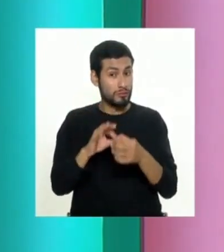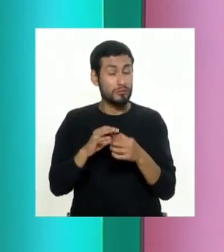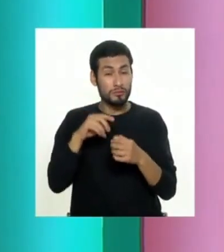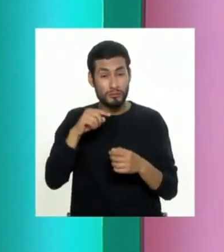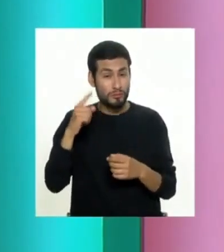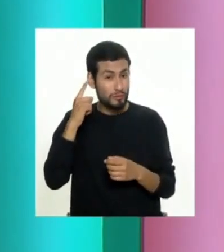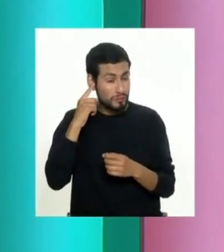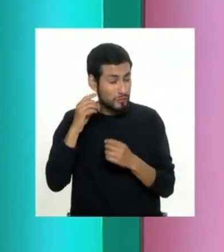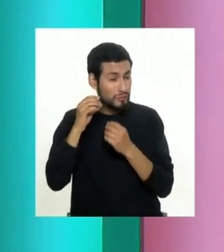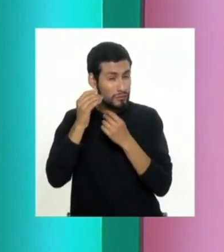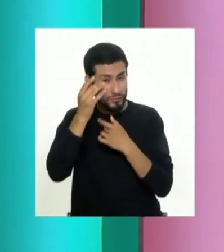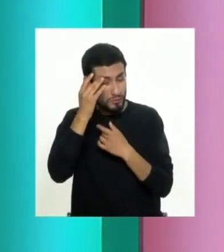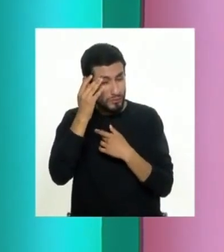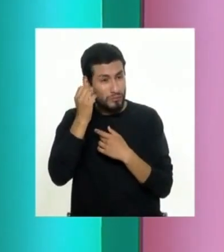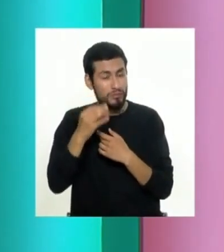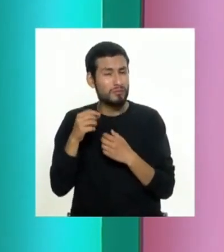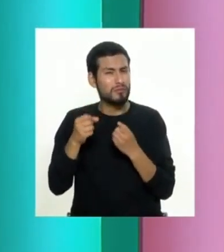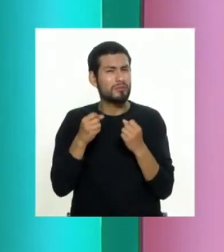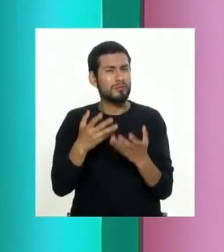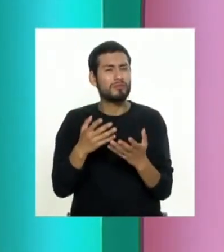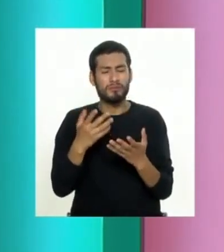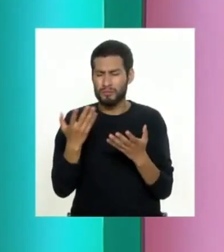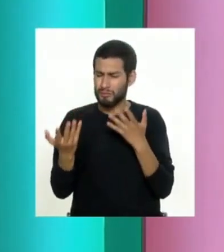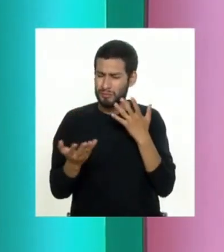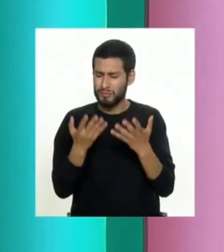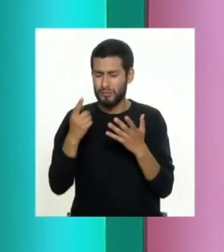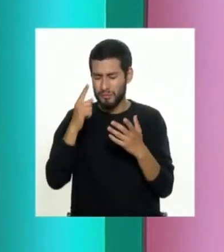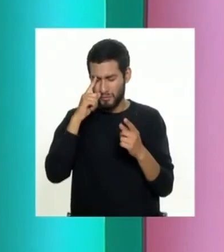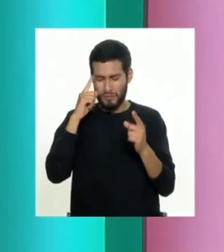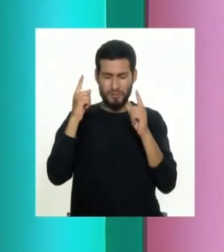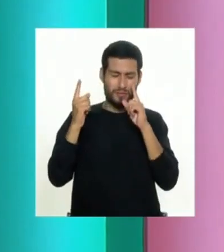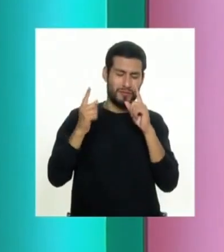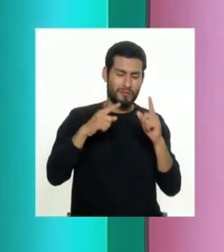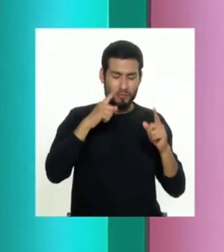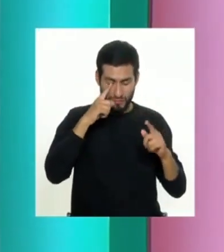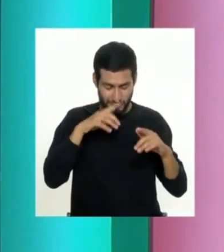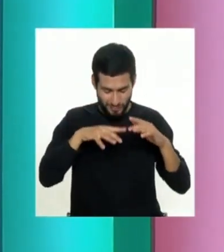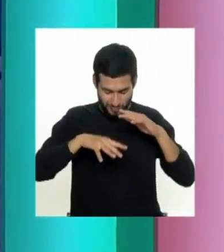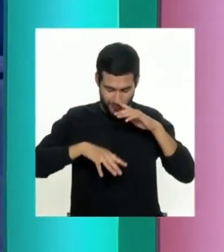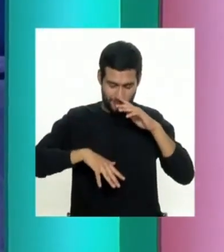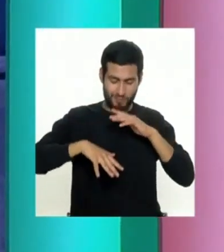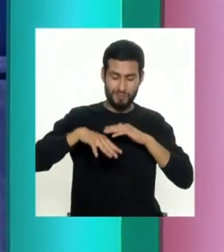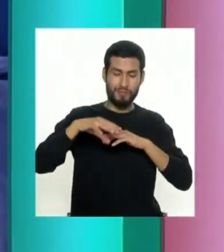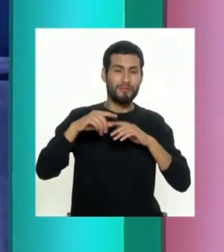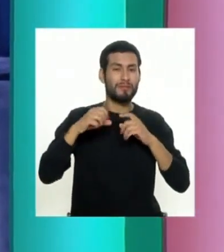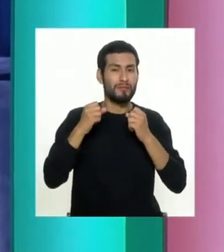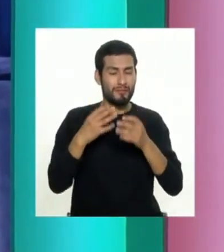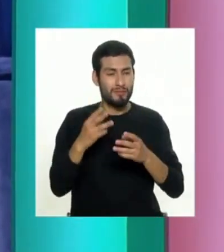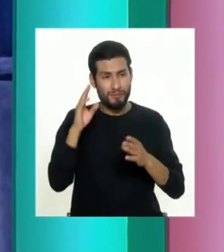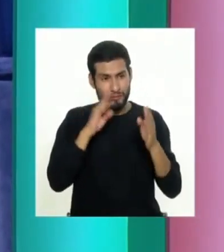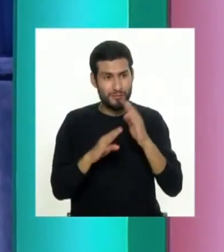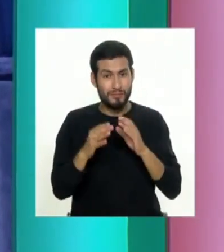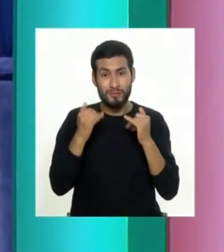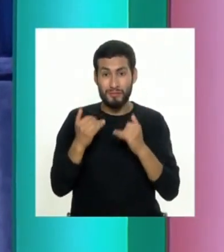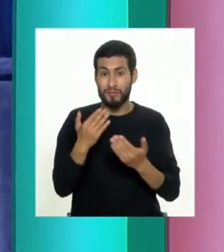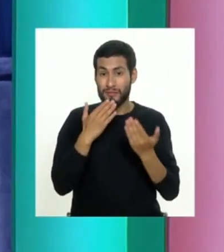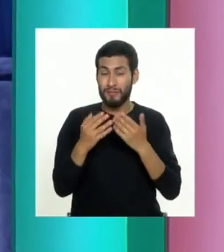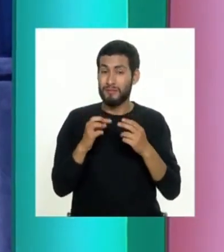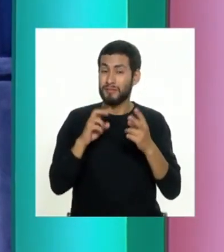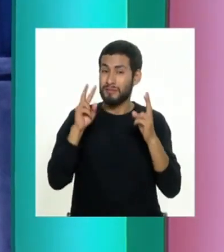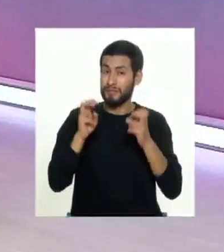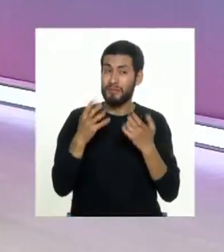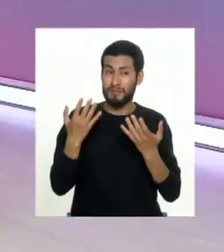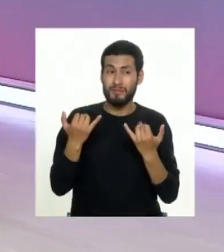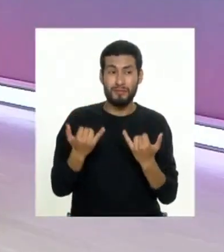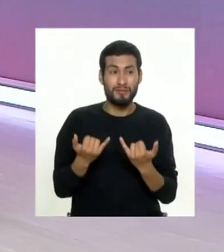infecciones y que también generan esta diferencia entre mareo y vértigo que preocupa a tantos. Y para hablar de este tema,